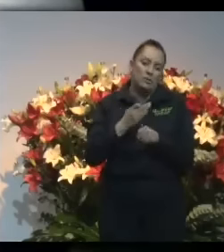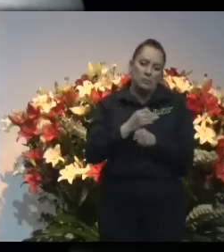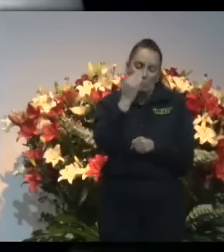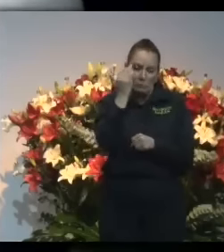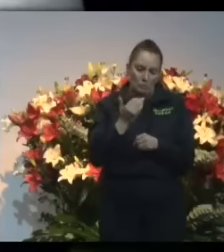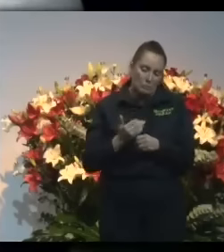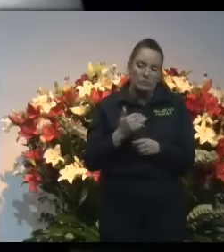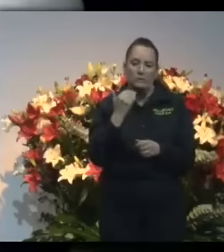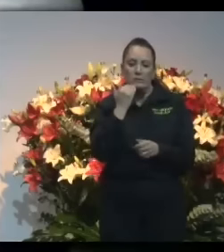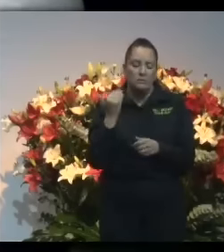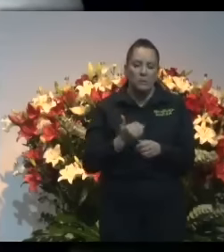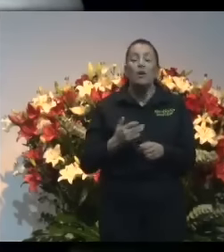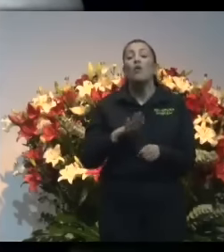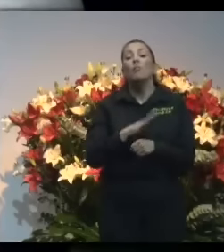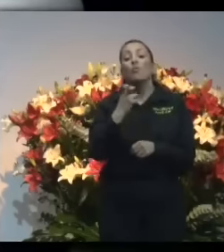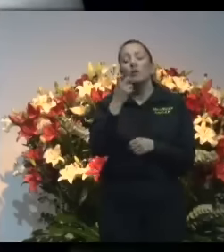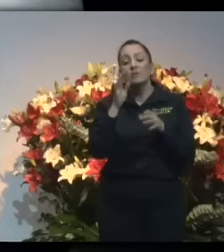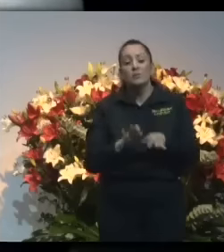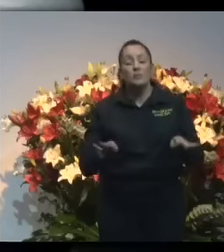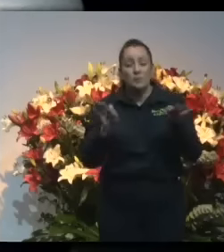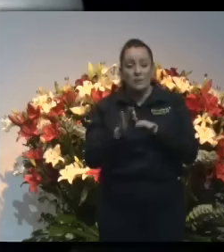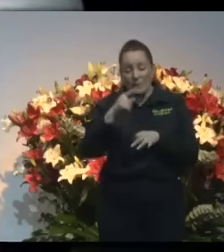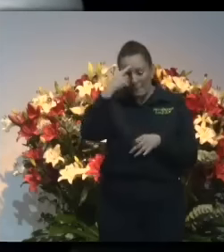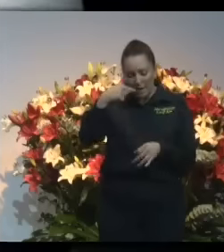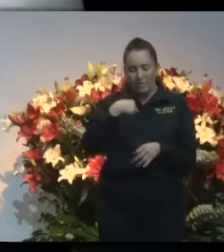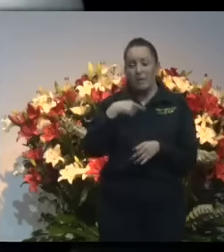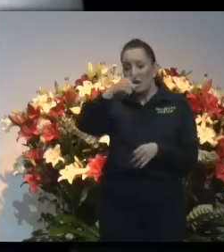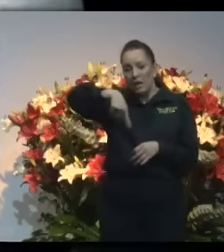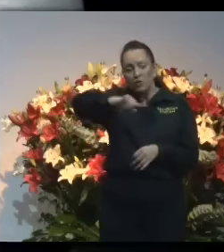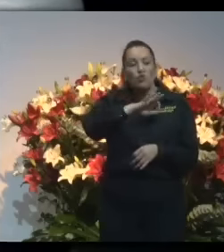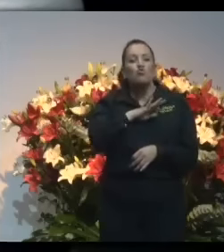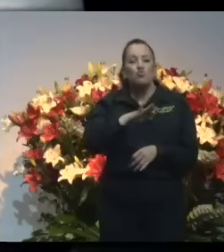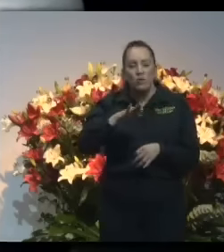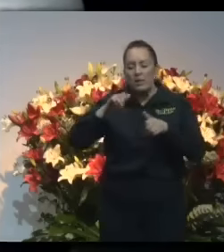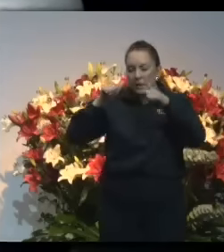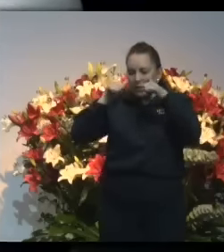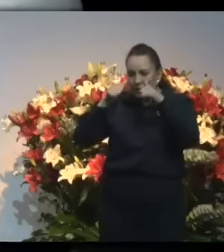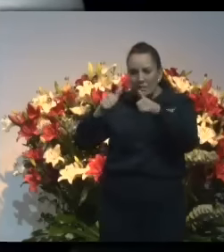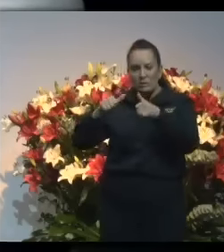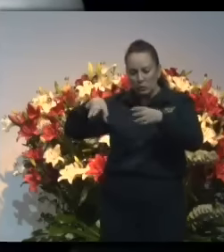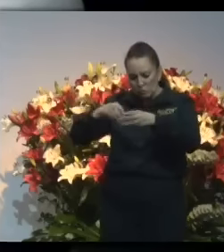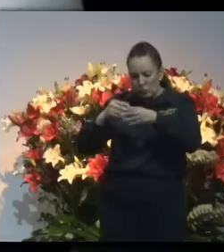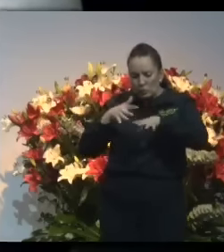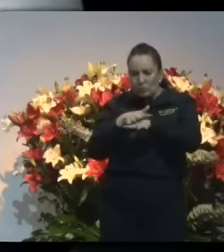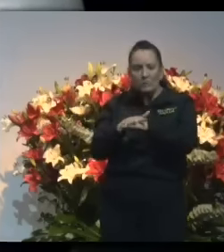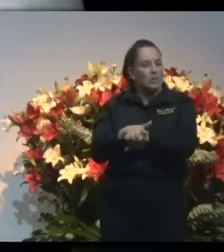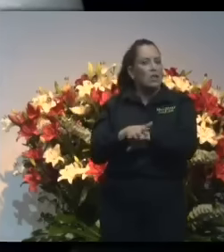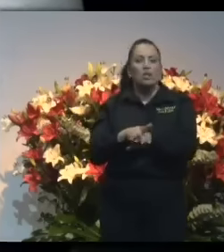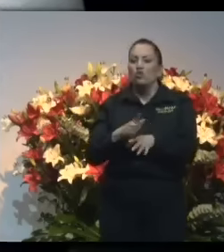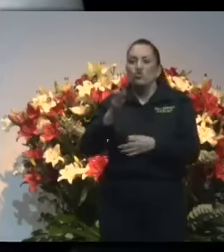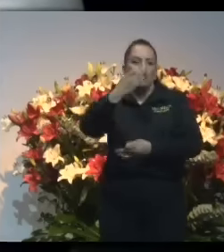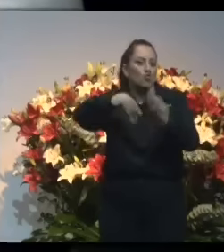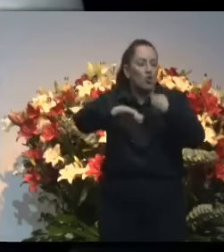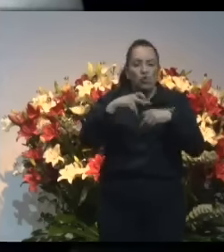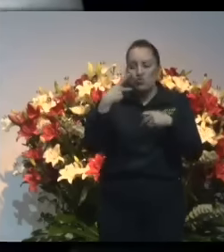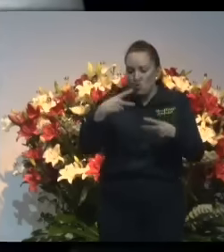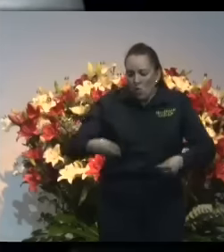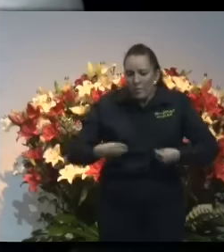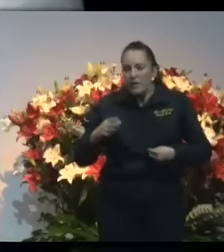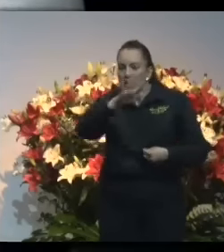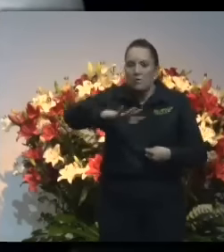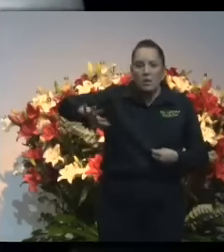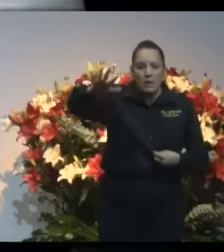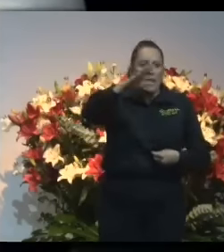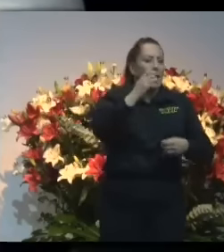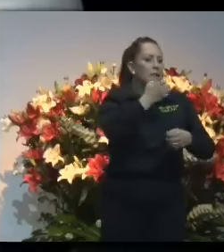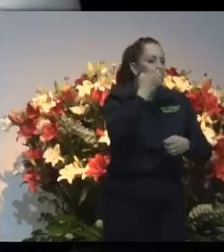que pudieran tener una plena inclusión en todos los espacios de su vida, en los espacios públicos, en la escuela, en el